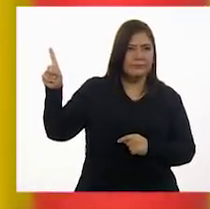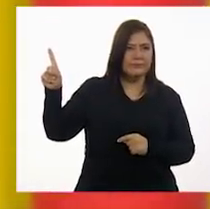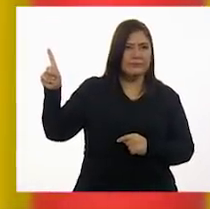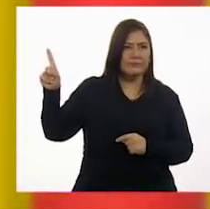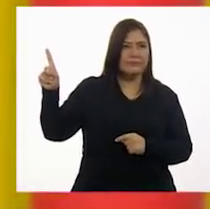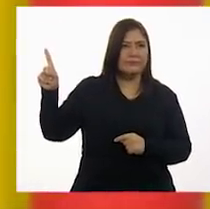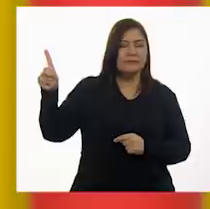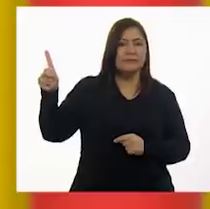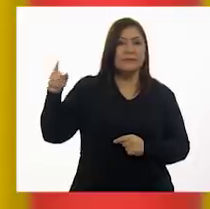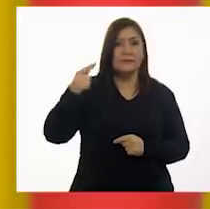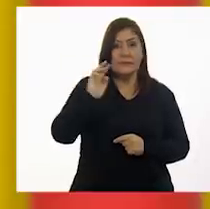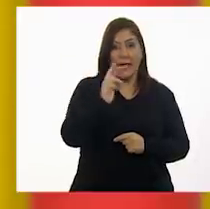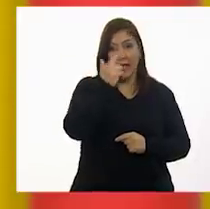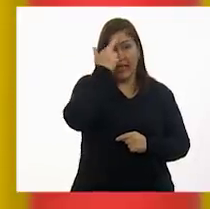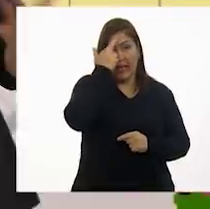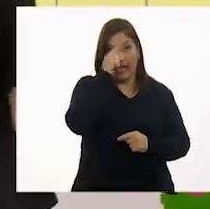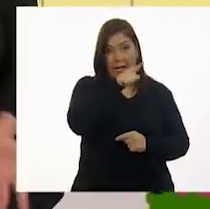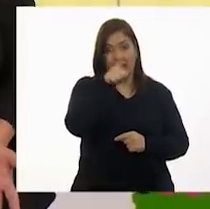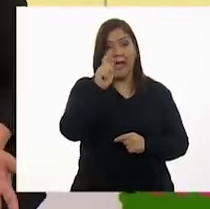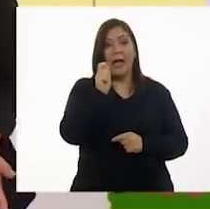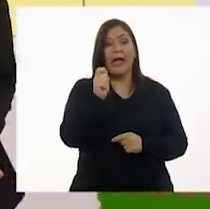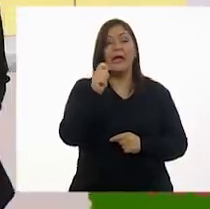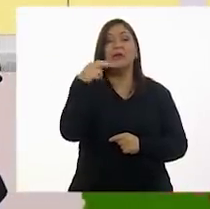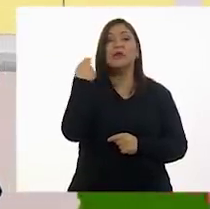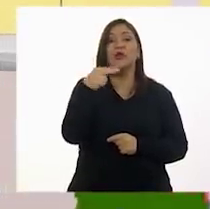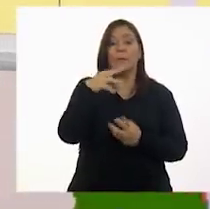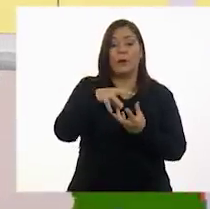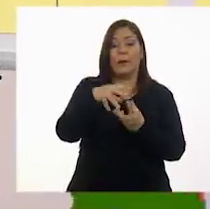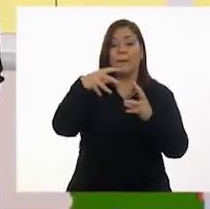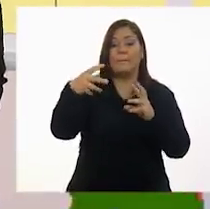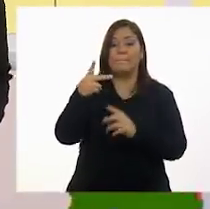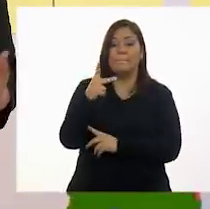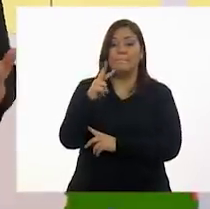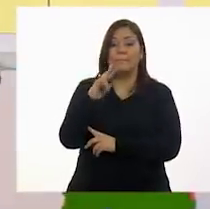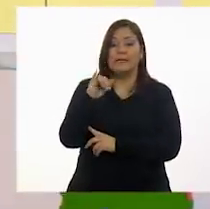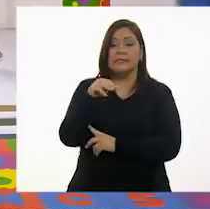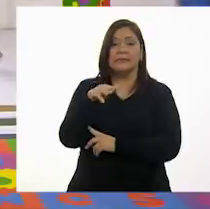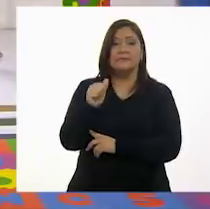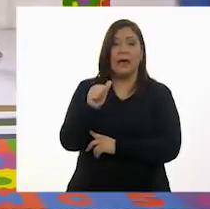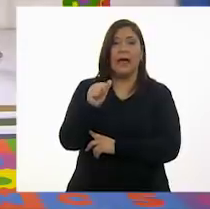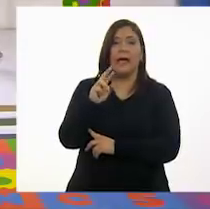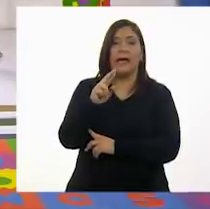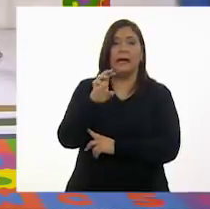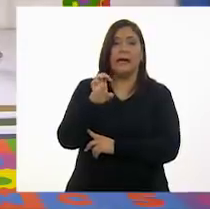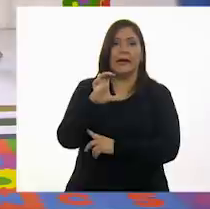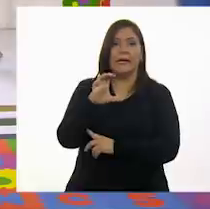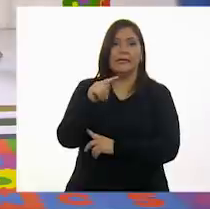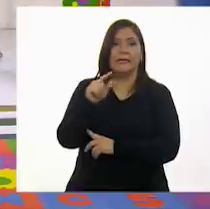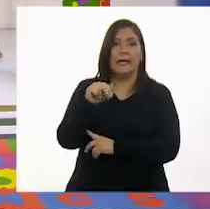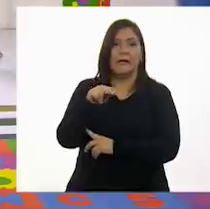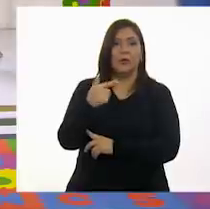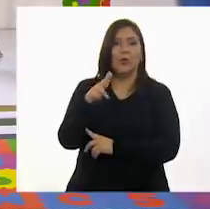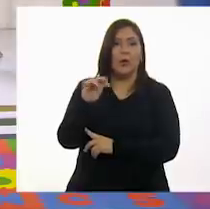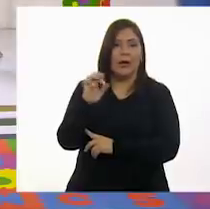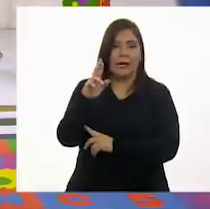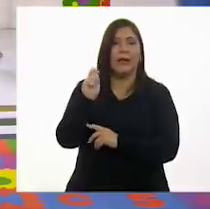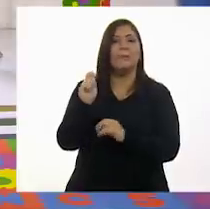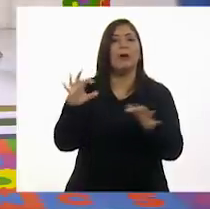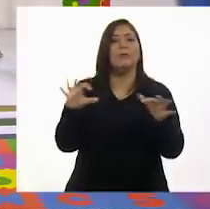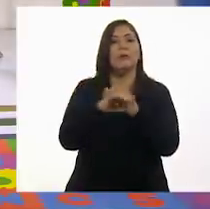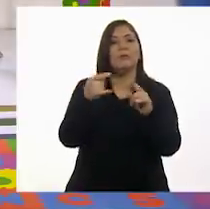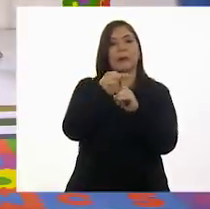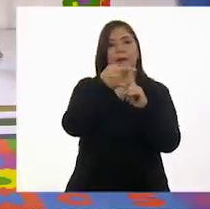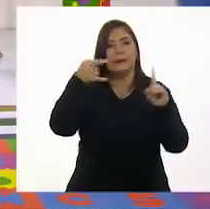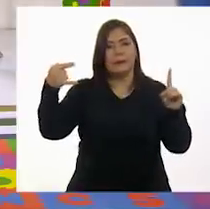ustedes recuerdan, niñas y niños, se llama prisma, ¿qué? Rectangular. Rectangular, porque sus bases es un rectángulo. Así